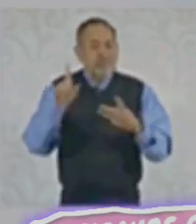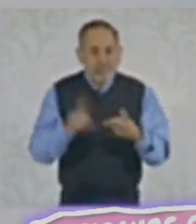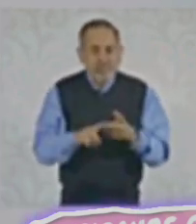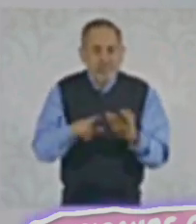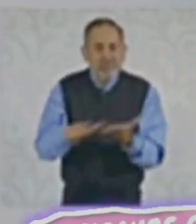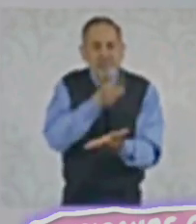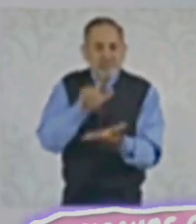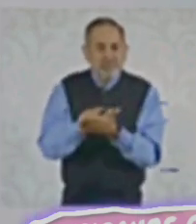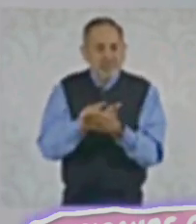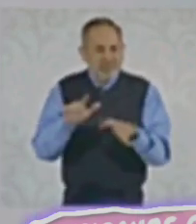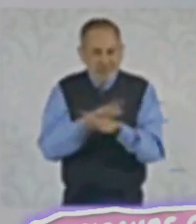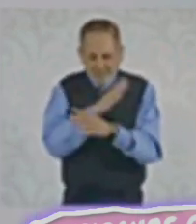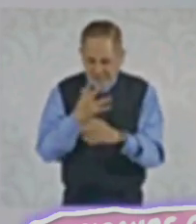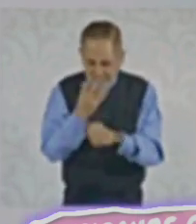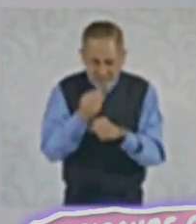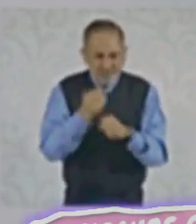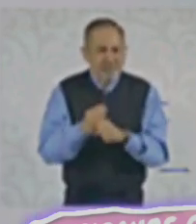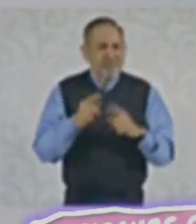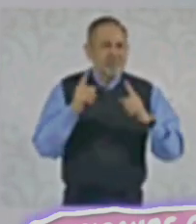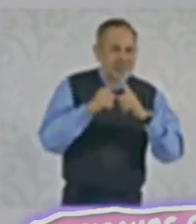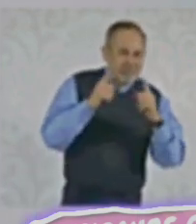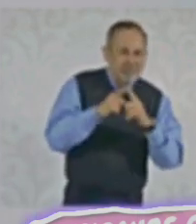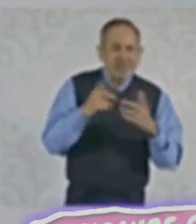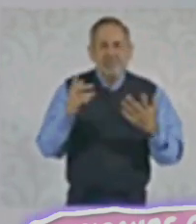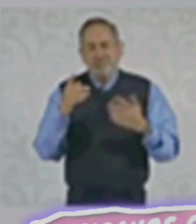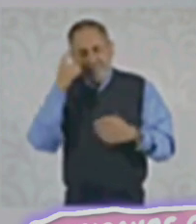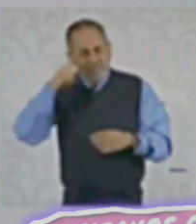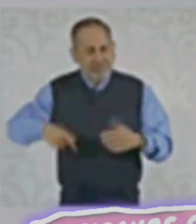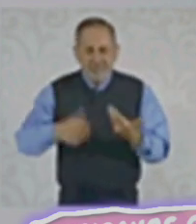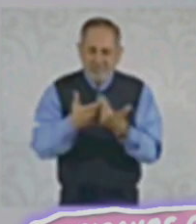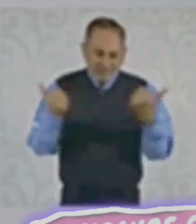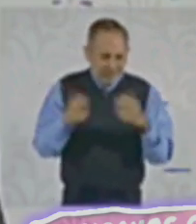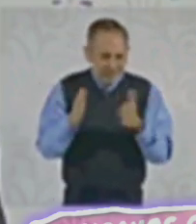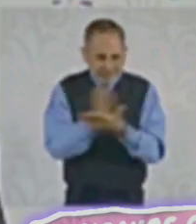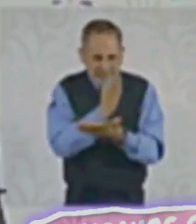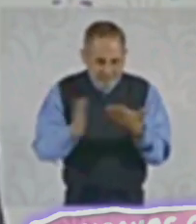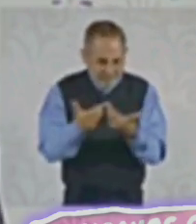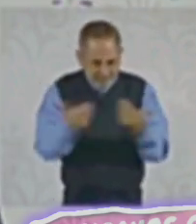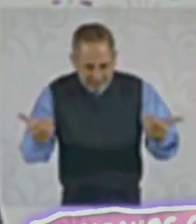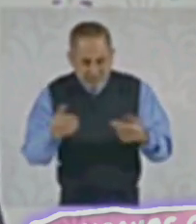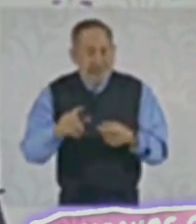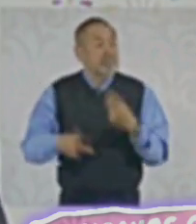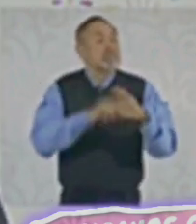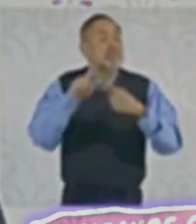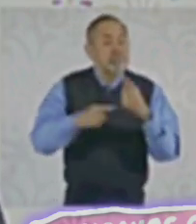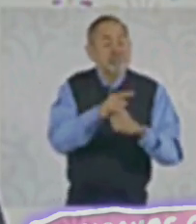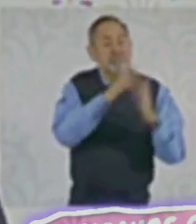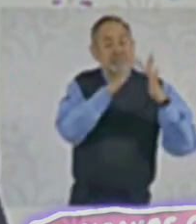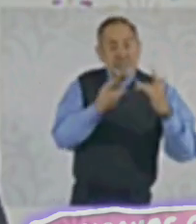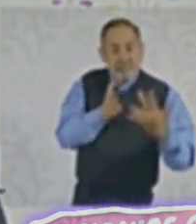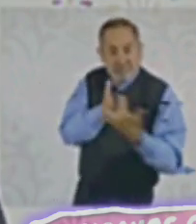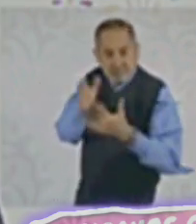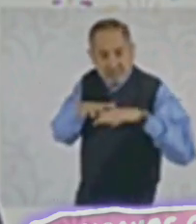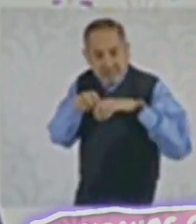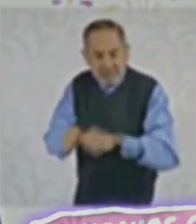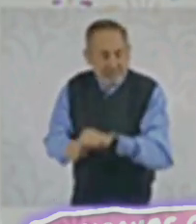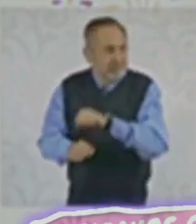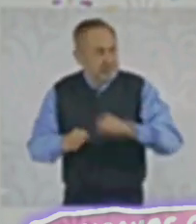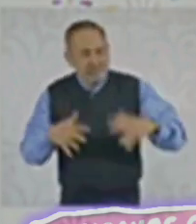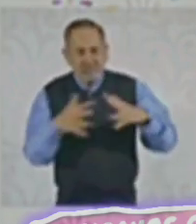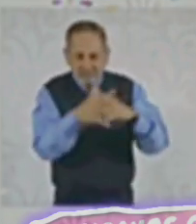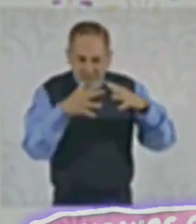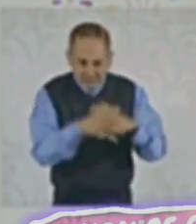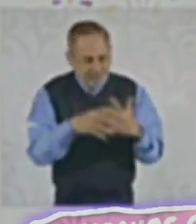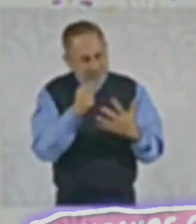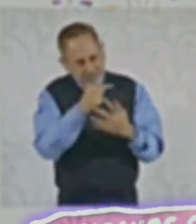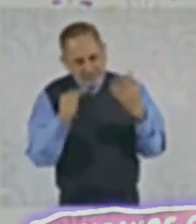de reforma, y después la lucha contra la intervención francesa, y después ayer terminamos